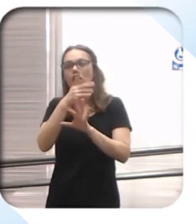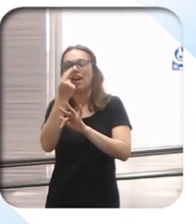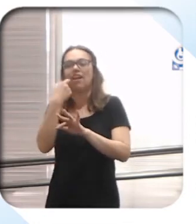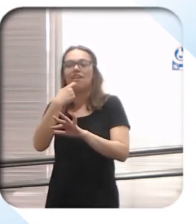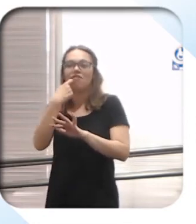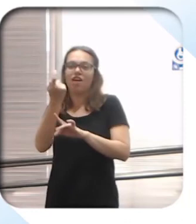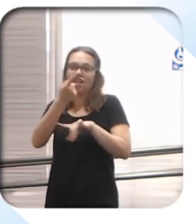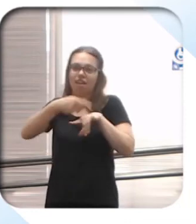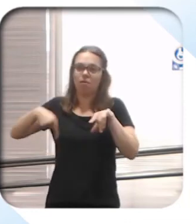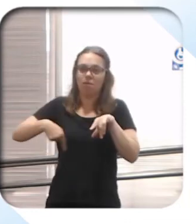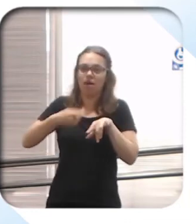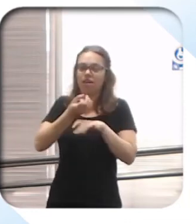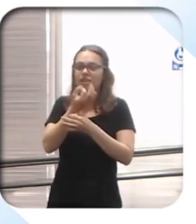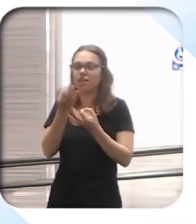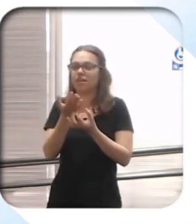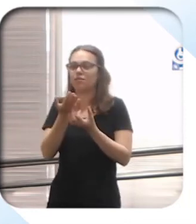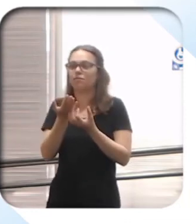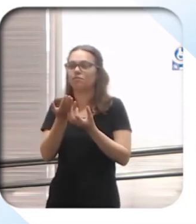pasó con esto? Bueno,